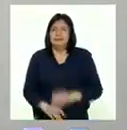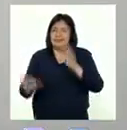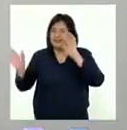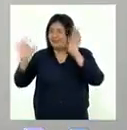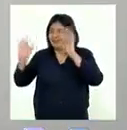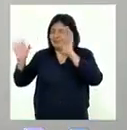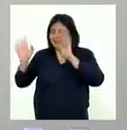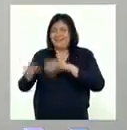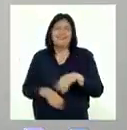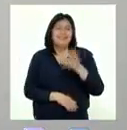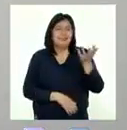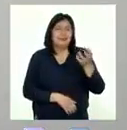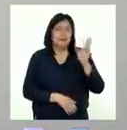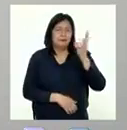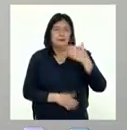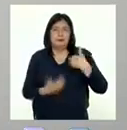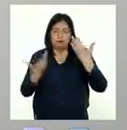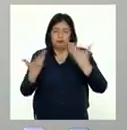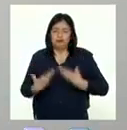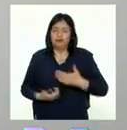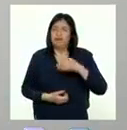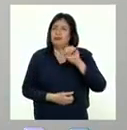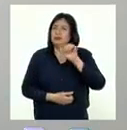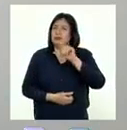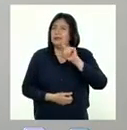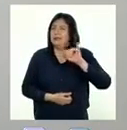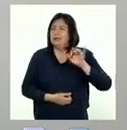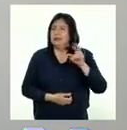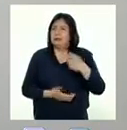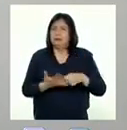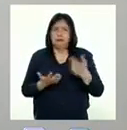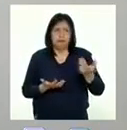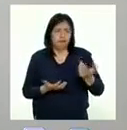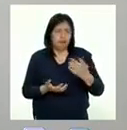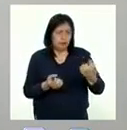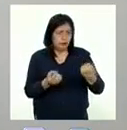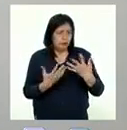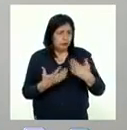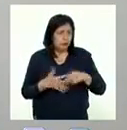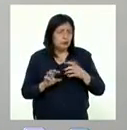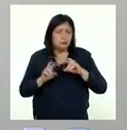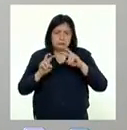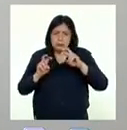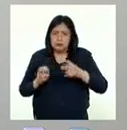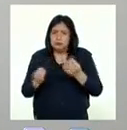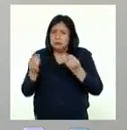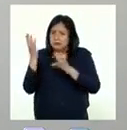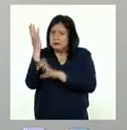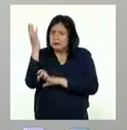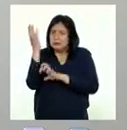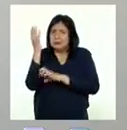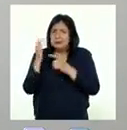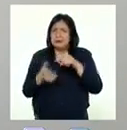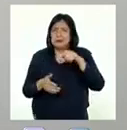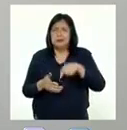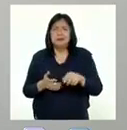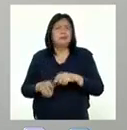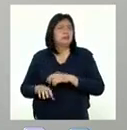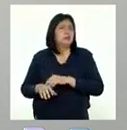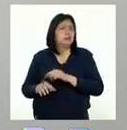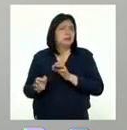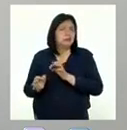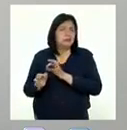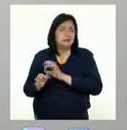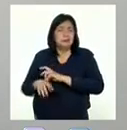Hola Patricia y profesora, soy Alejandra. Como nos retó a que investiguemos sobre cómo son las estaciones del año en nuestras